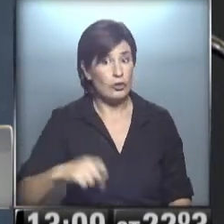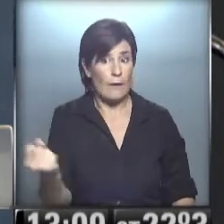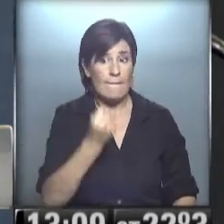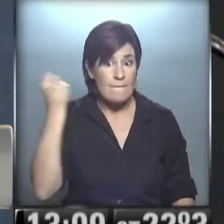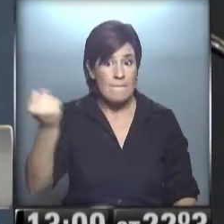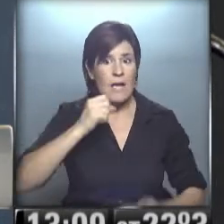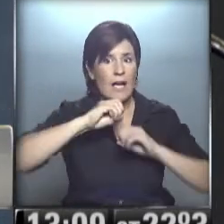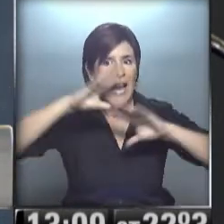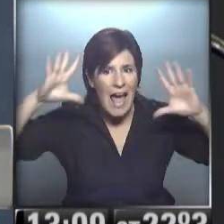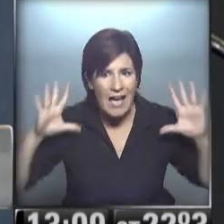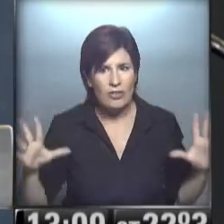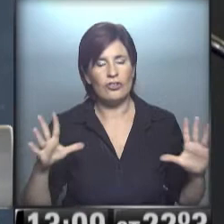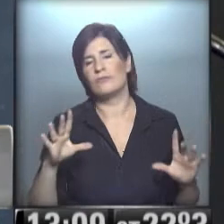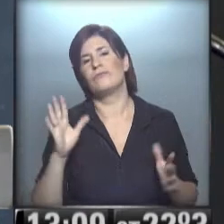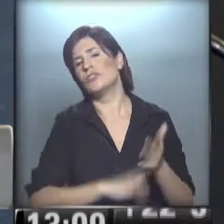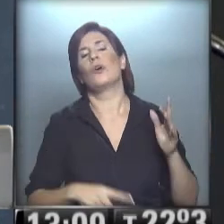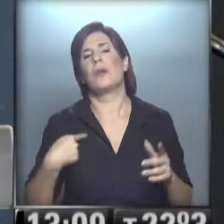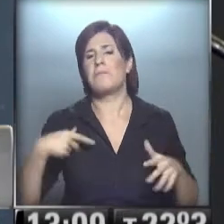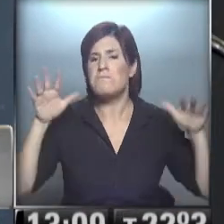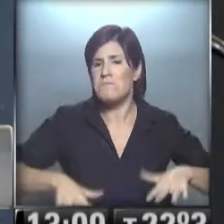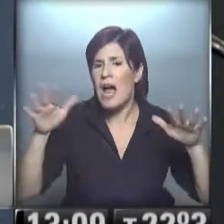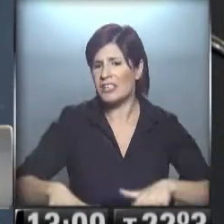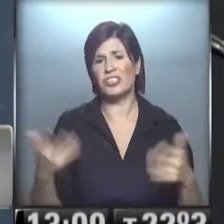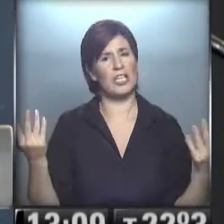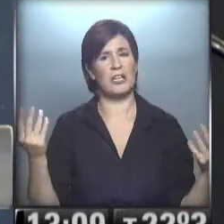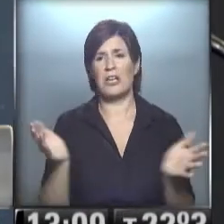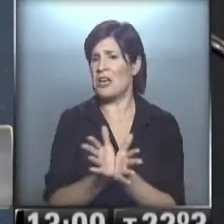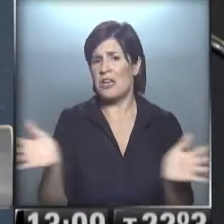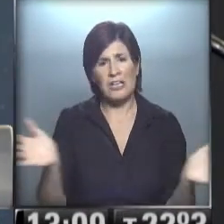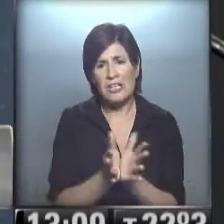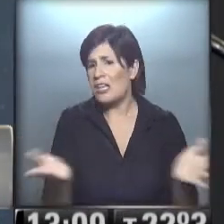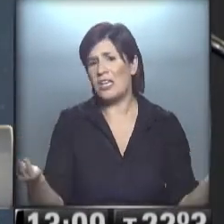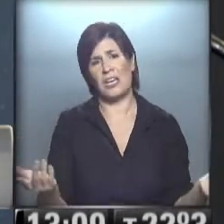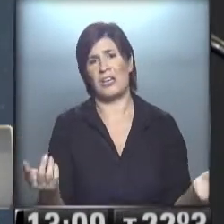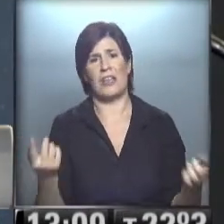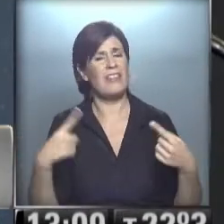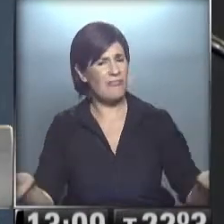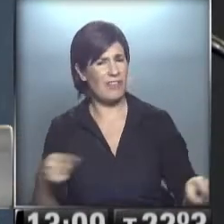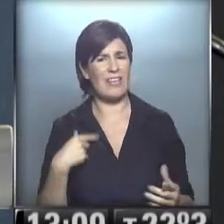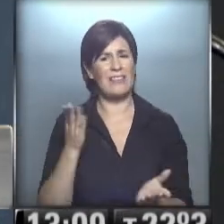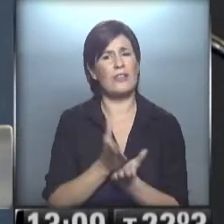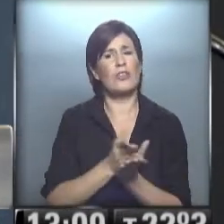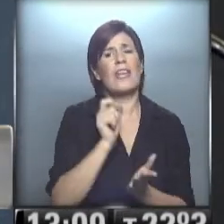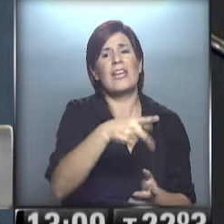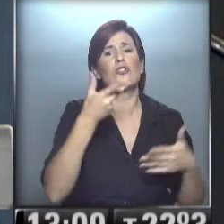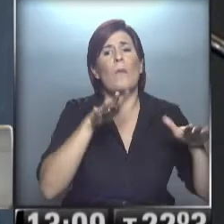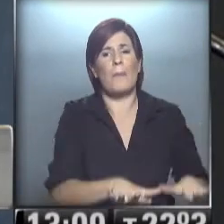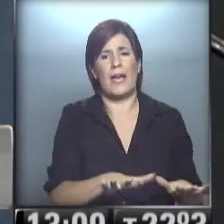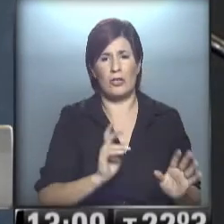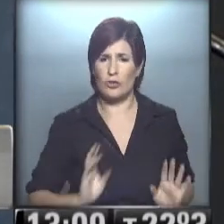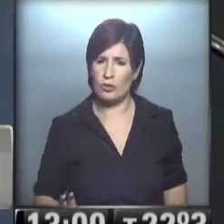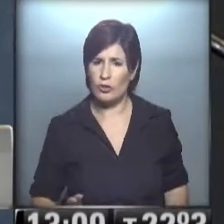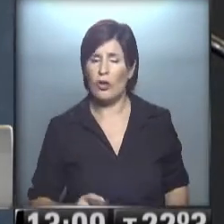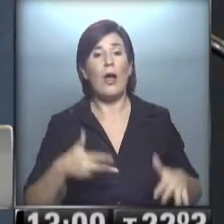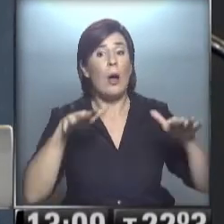respecto al tema de piquetes no tiene nada que ver con la garantía del derecho a la huelga segundo el